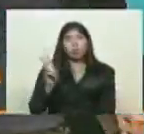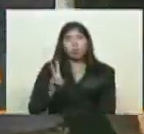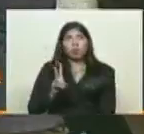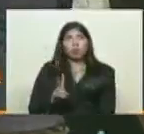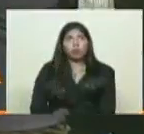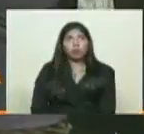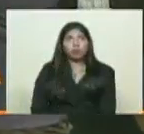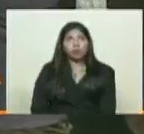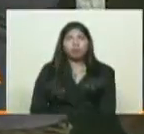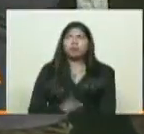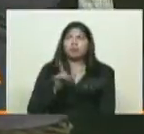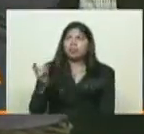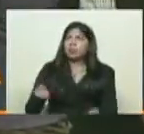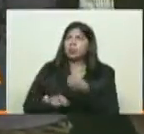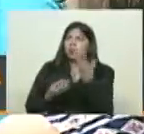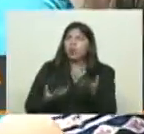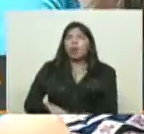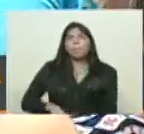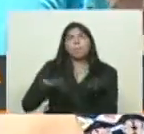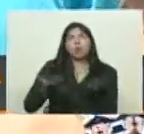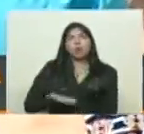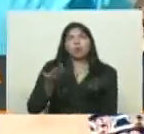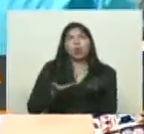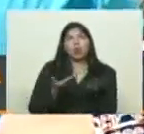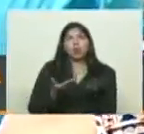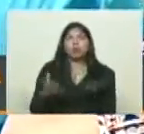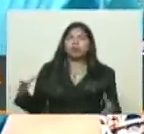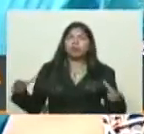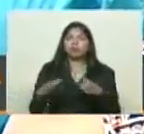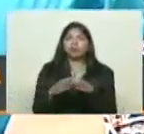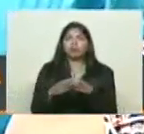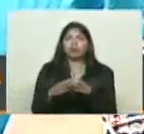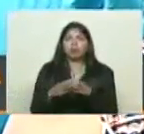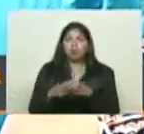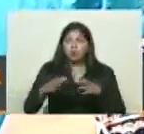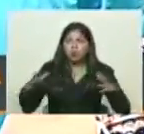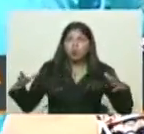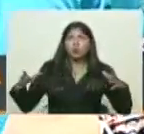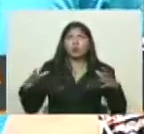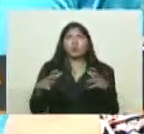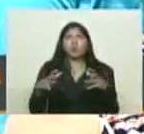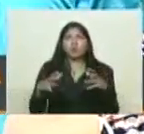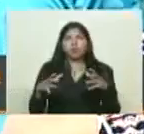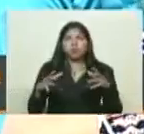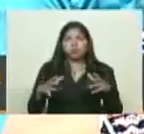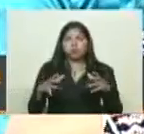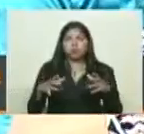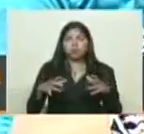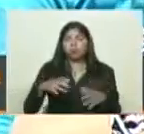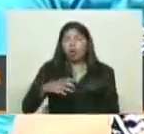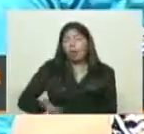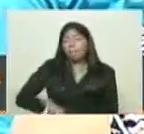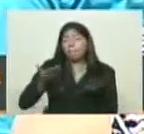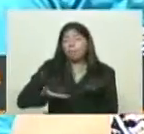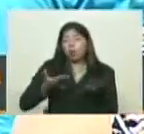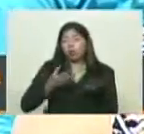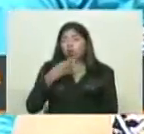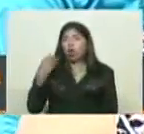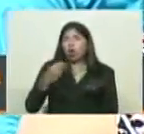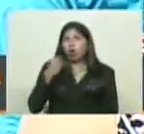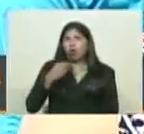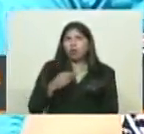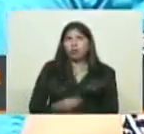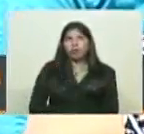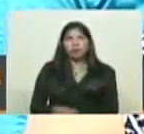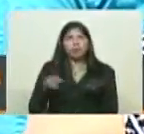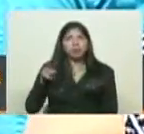Reinaldo decía algo bien importante: la maquinaria del 4x4, la importancia del movimiento Somos Venezuela. Y aquí hay que reconocer que